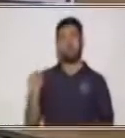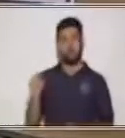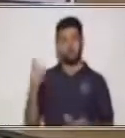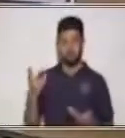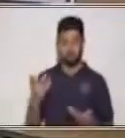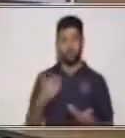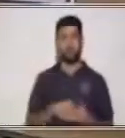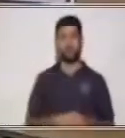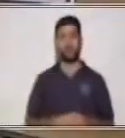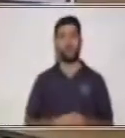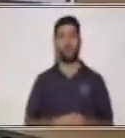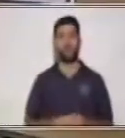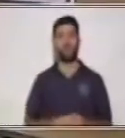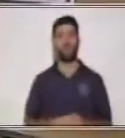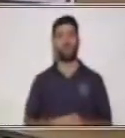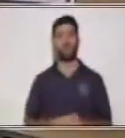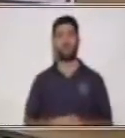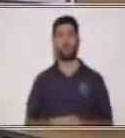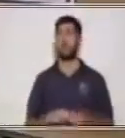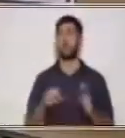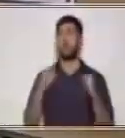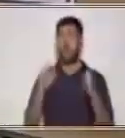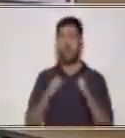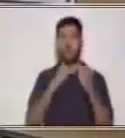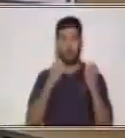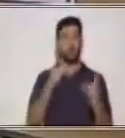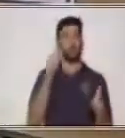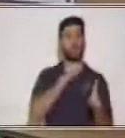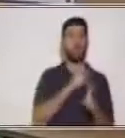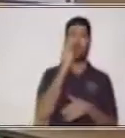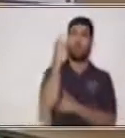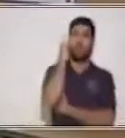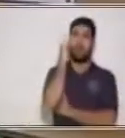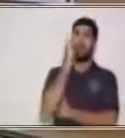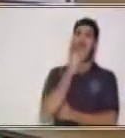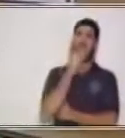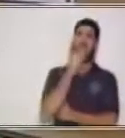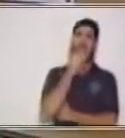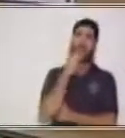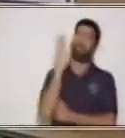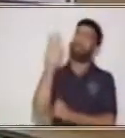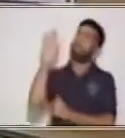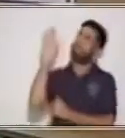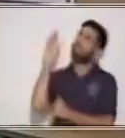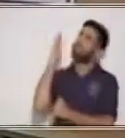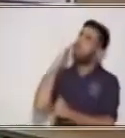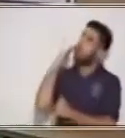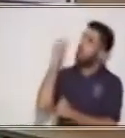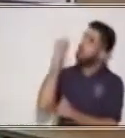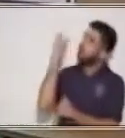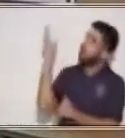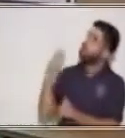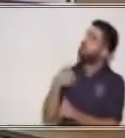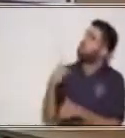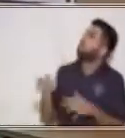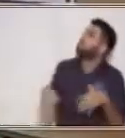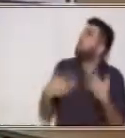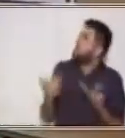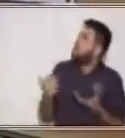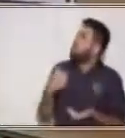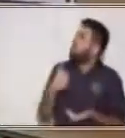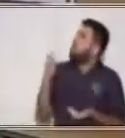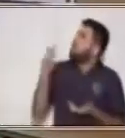El veterinario, muy bien. Y entonces pensaba Sara y le decía a su mamá, ¿cómo haré, mami, para poder